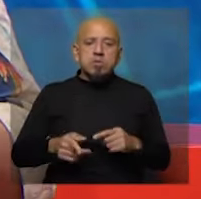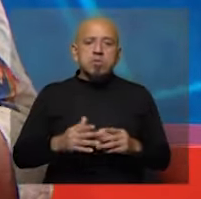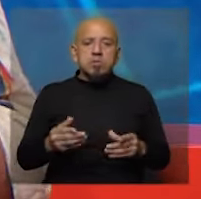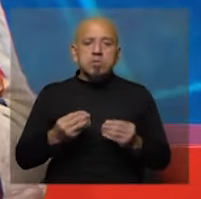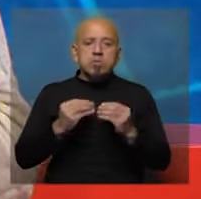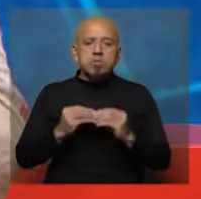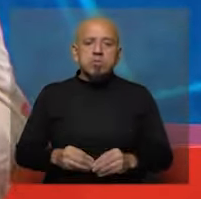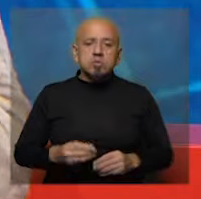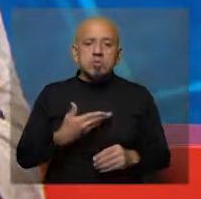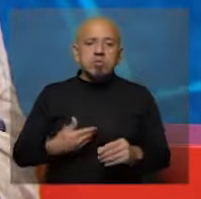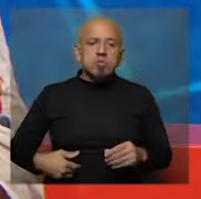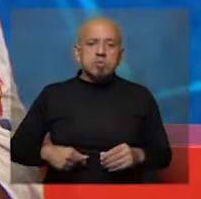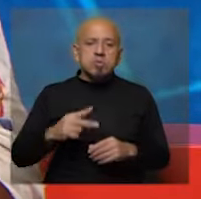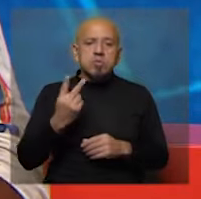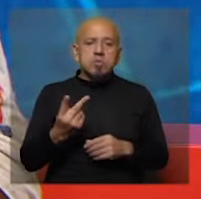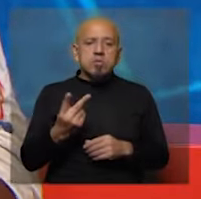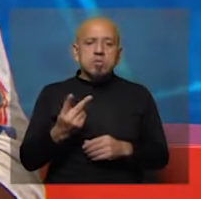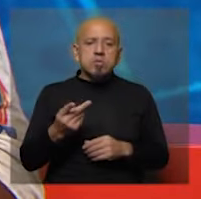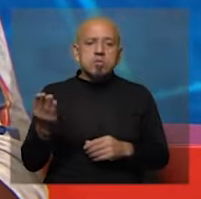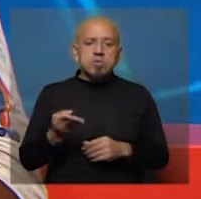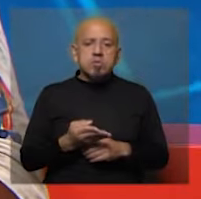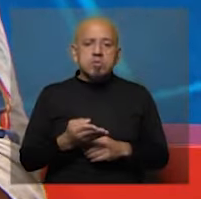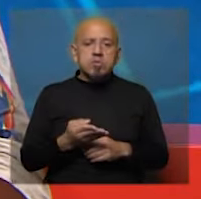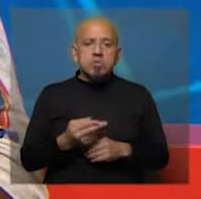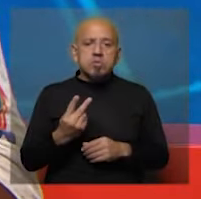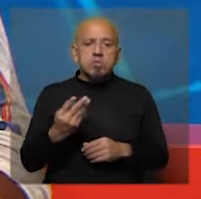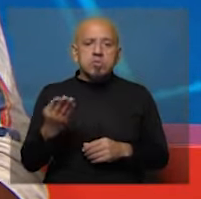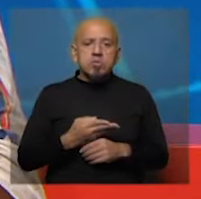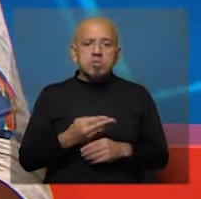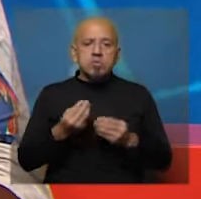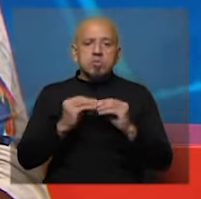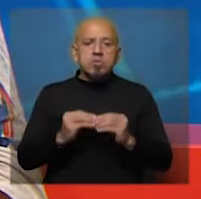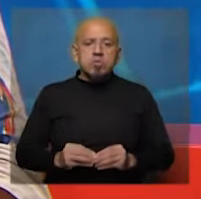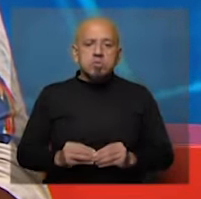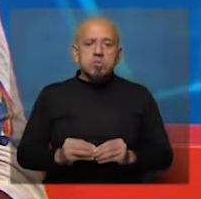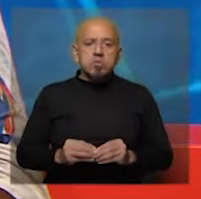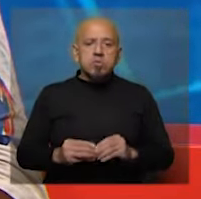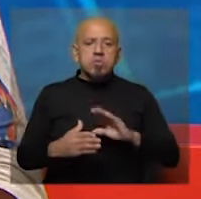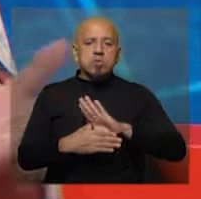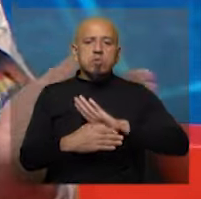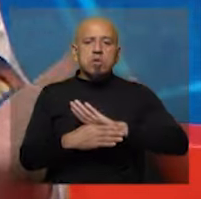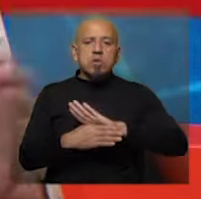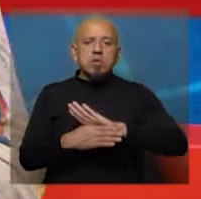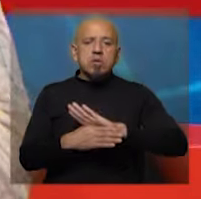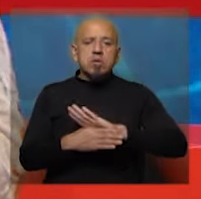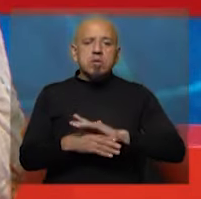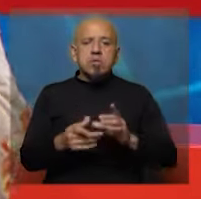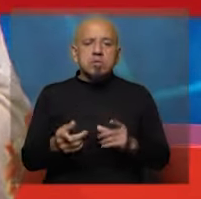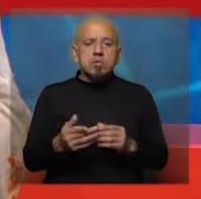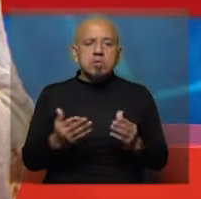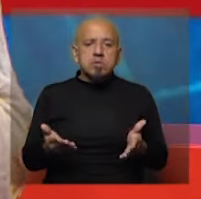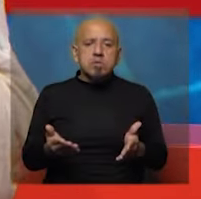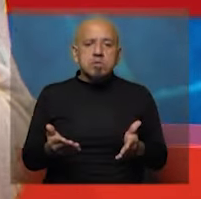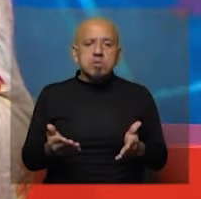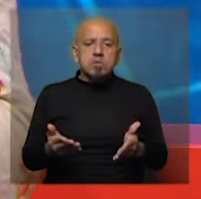en el gobierno pasado el 2% 2% del presupuesto del mides se imaginan que lo